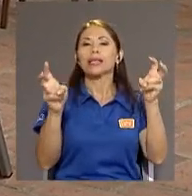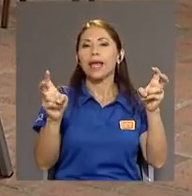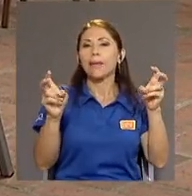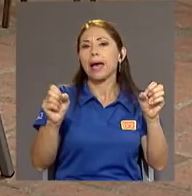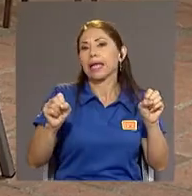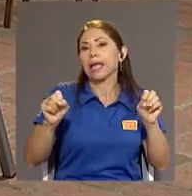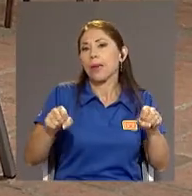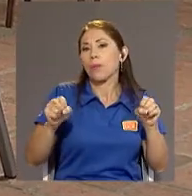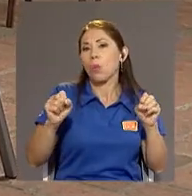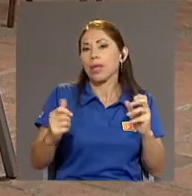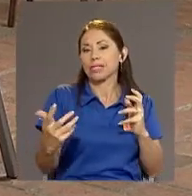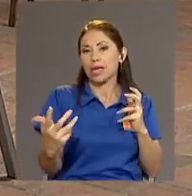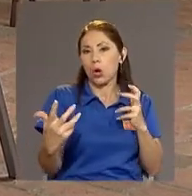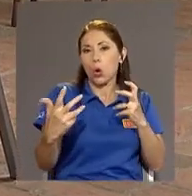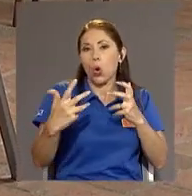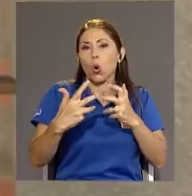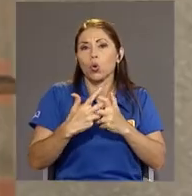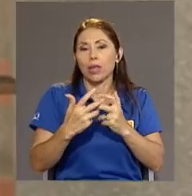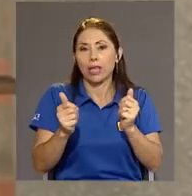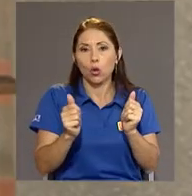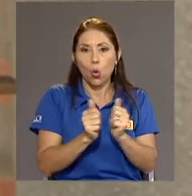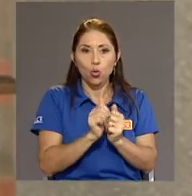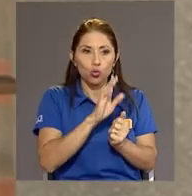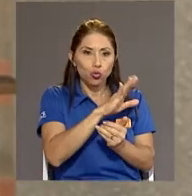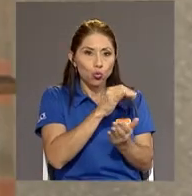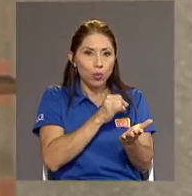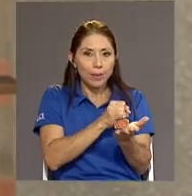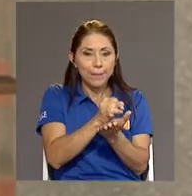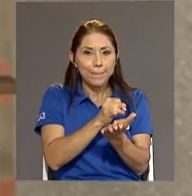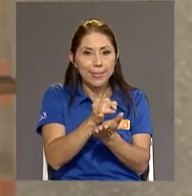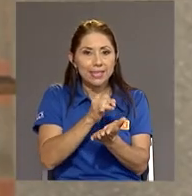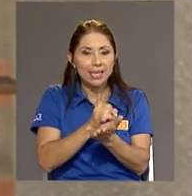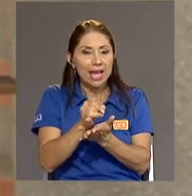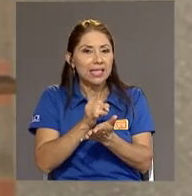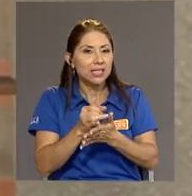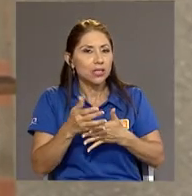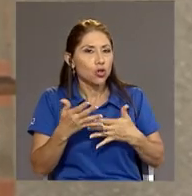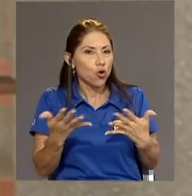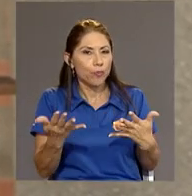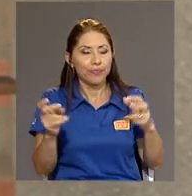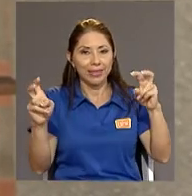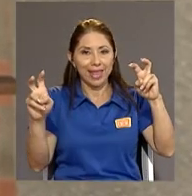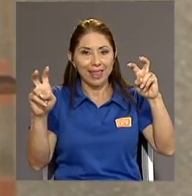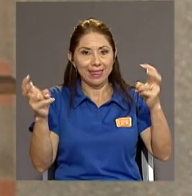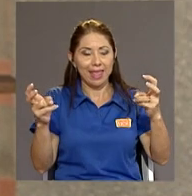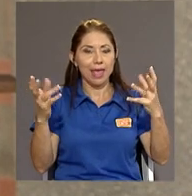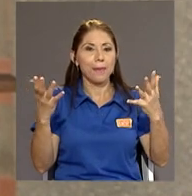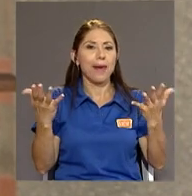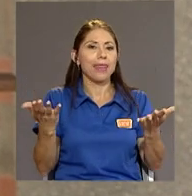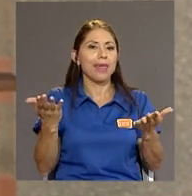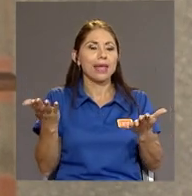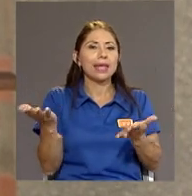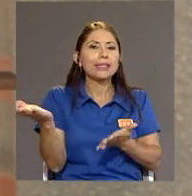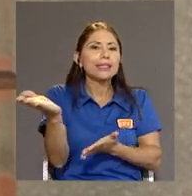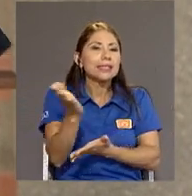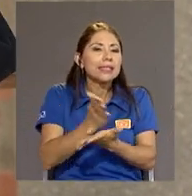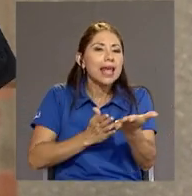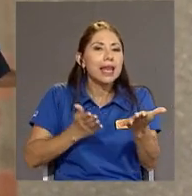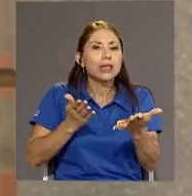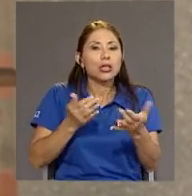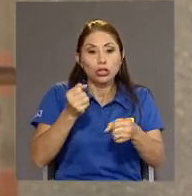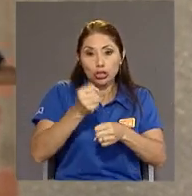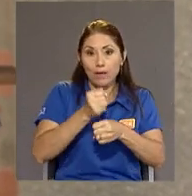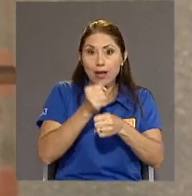ser congruente con la investigación de él, puede ser un poco el tema de ciertas